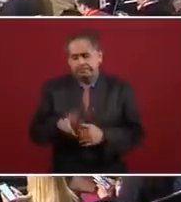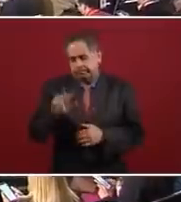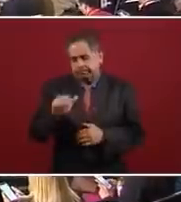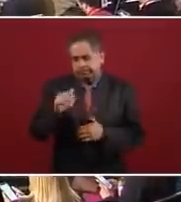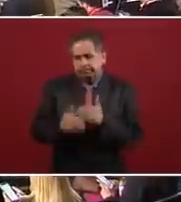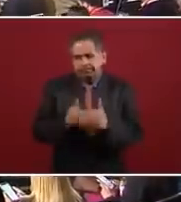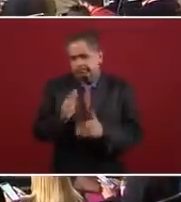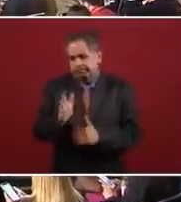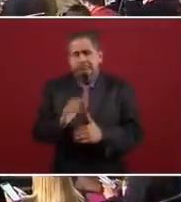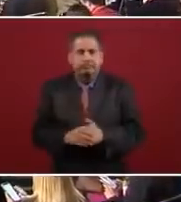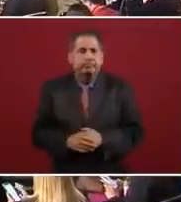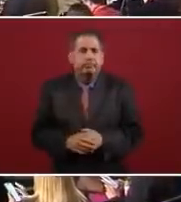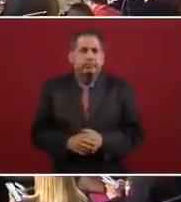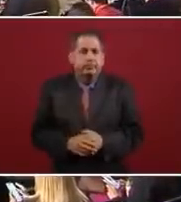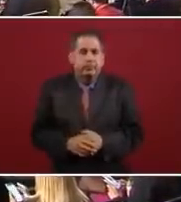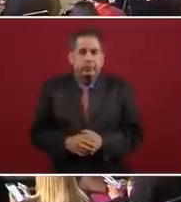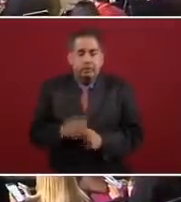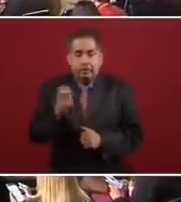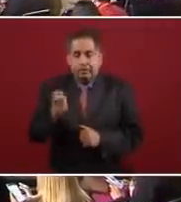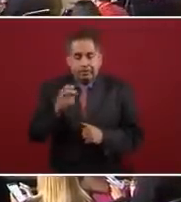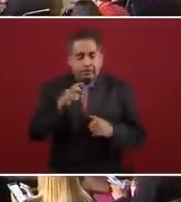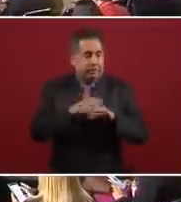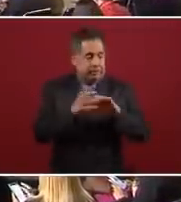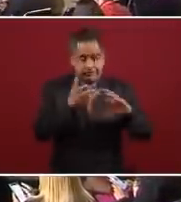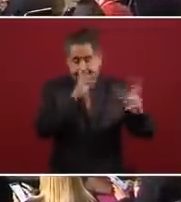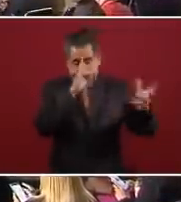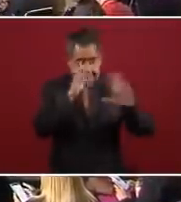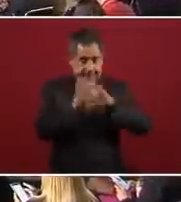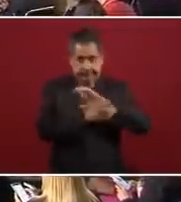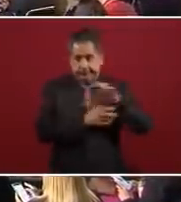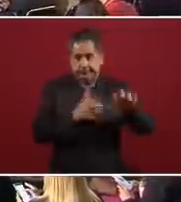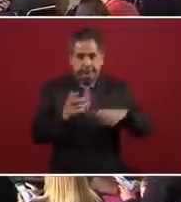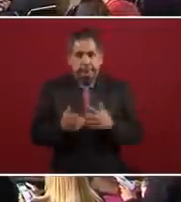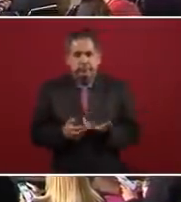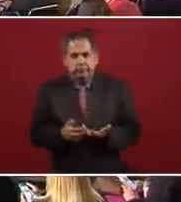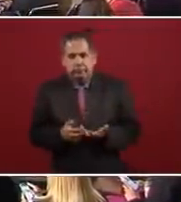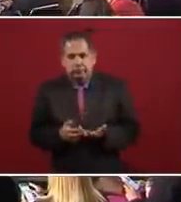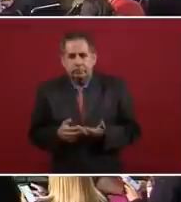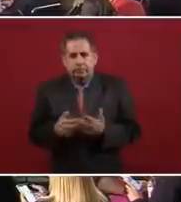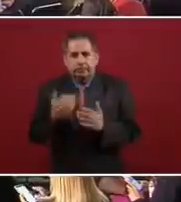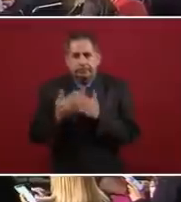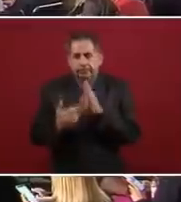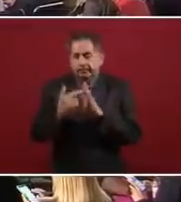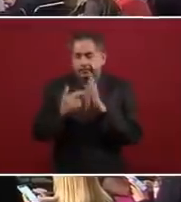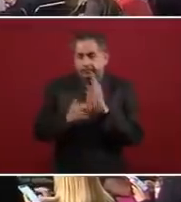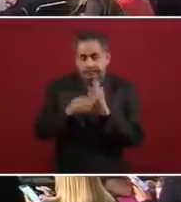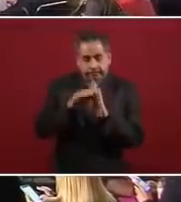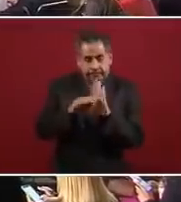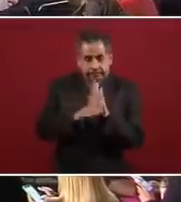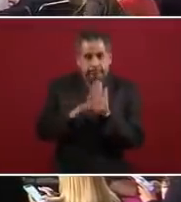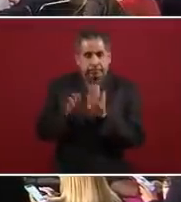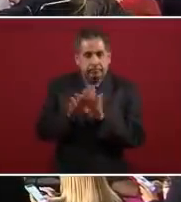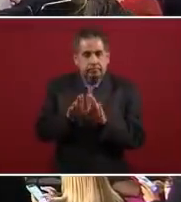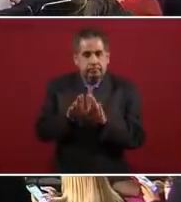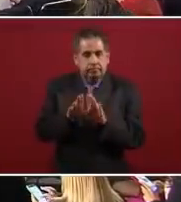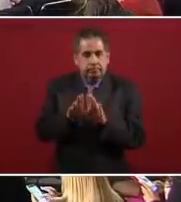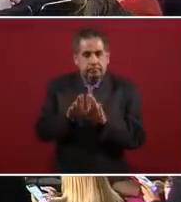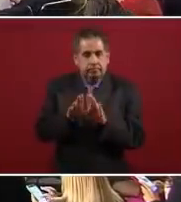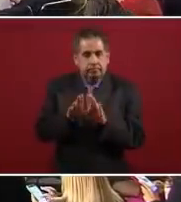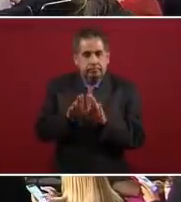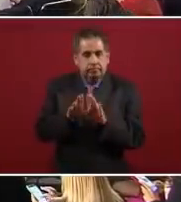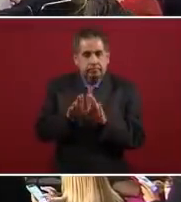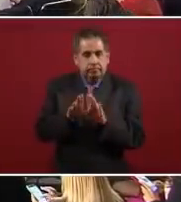lograr pero es por este desconcierto de que a ver las reglas es que